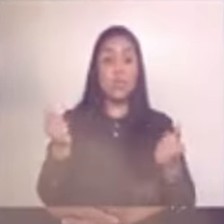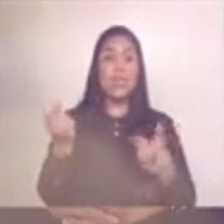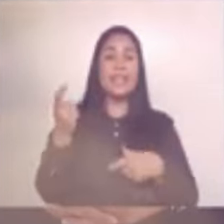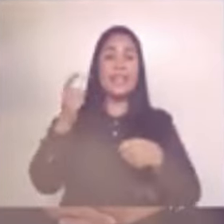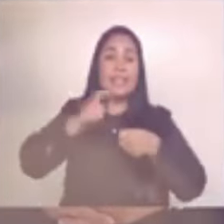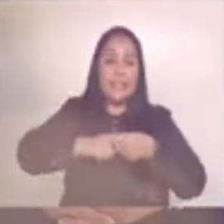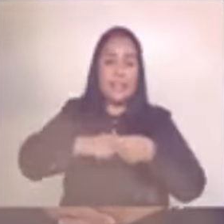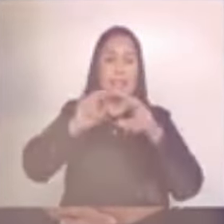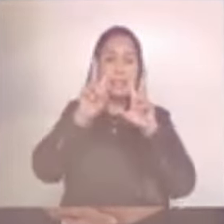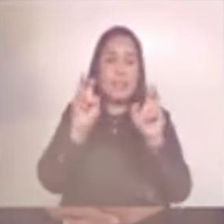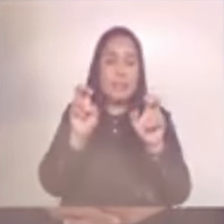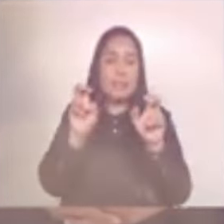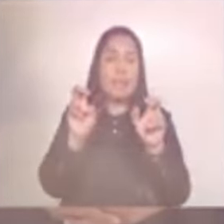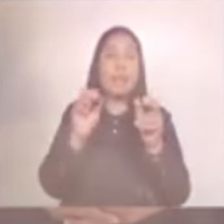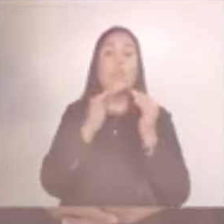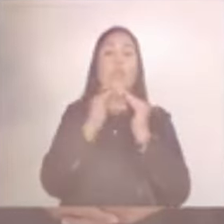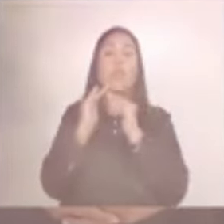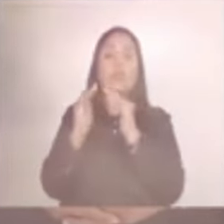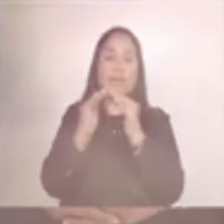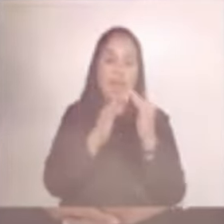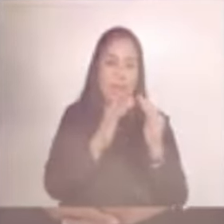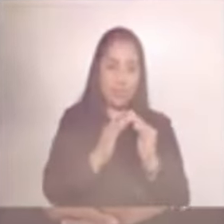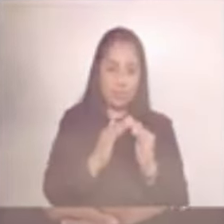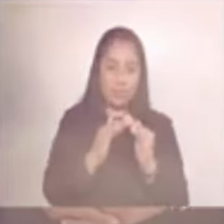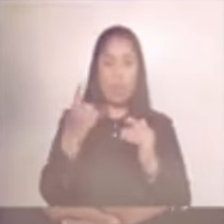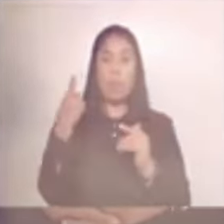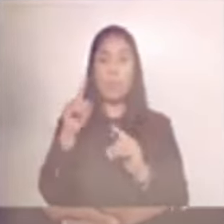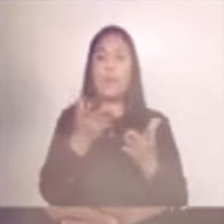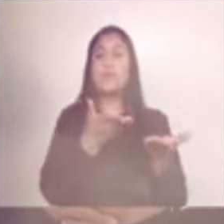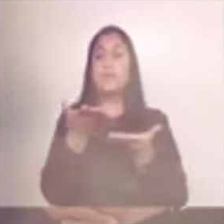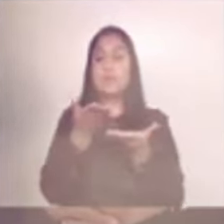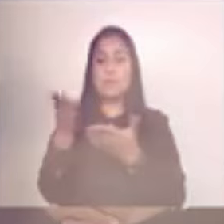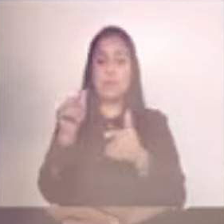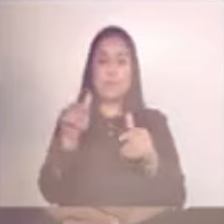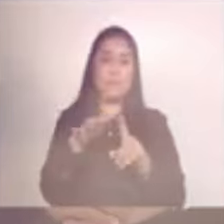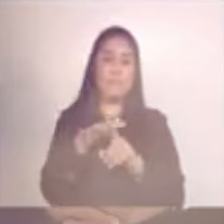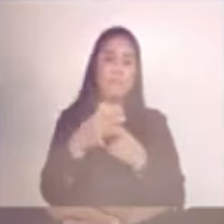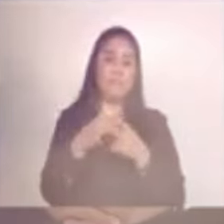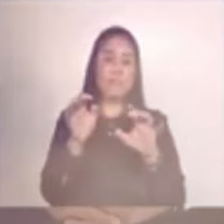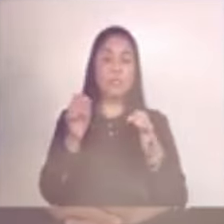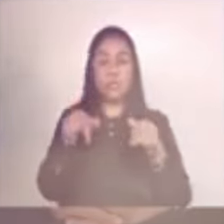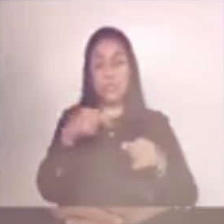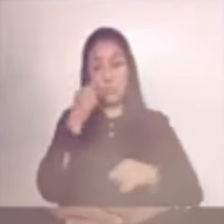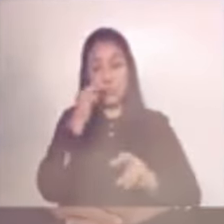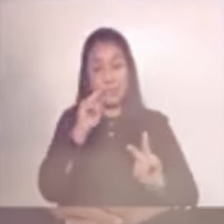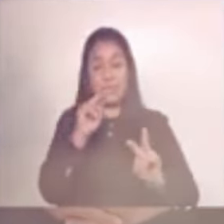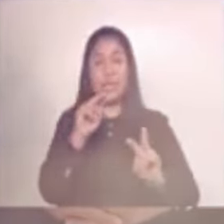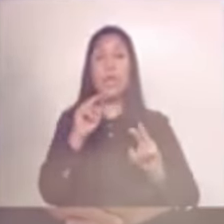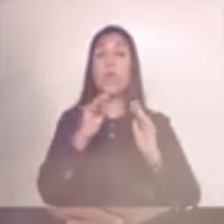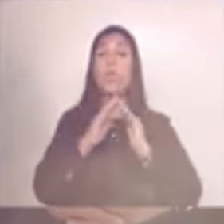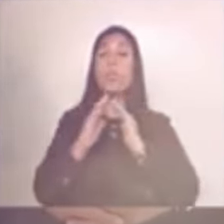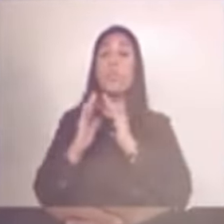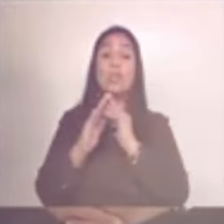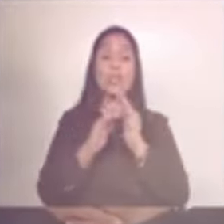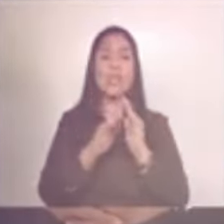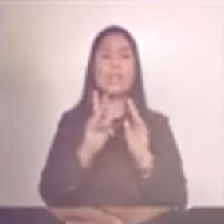marco comunitario para atender estas situaciones. Es decir, lo que tenemos que visualizar son comunidades y responder